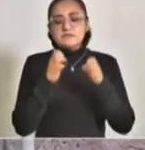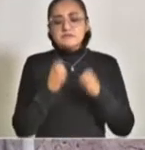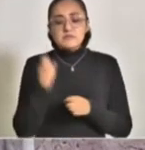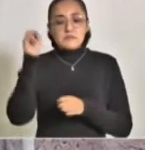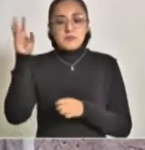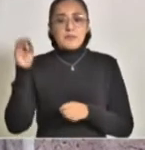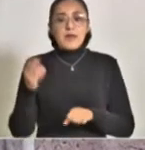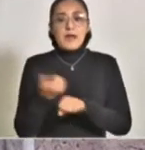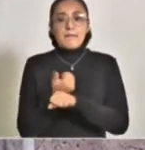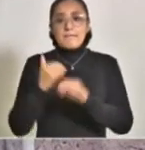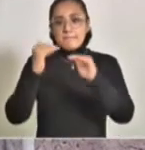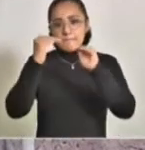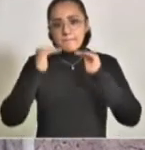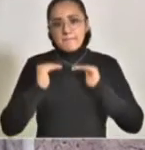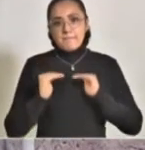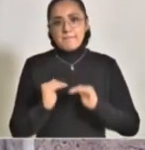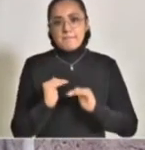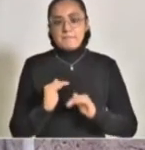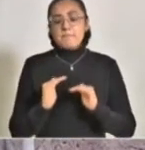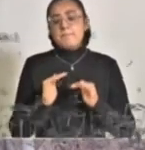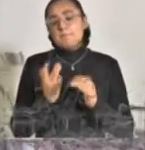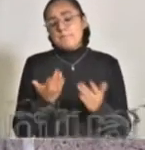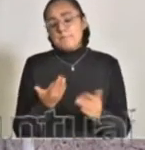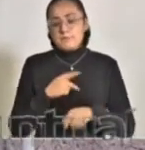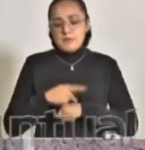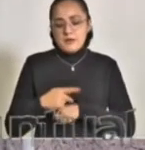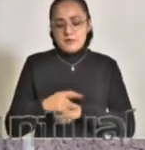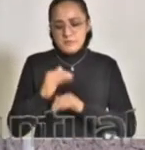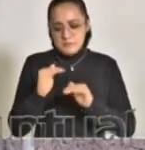amarillo, en el semáforo amarillo.